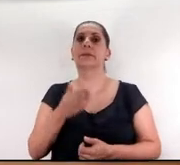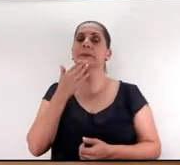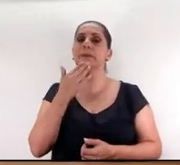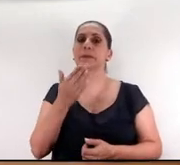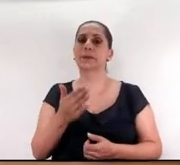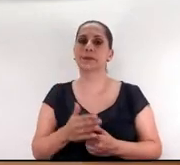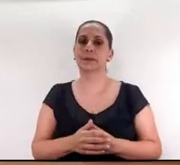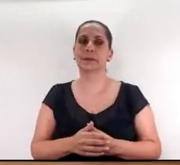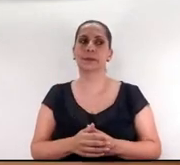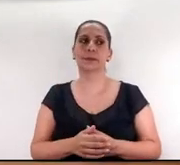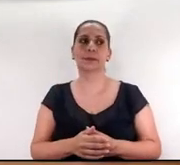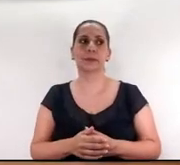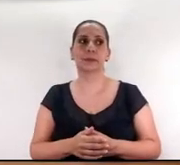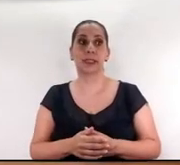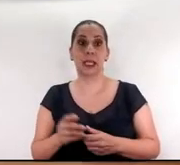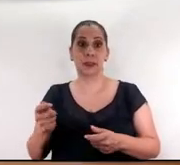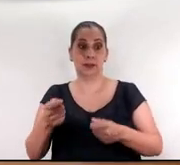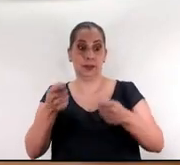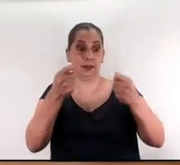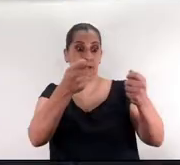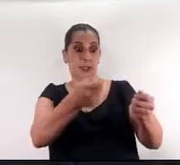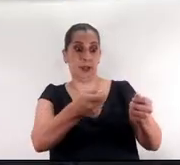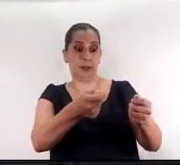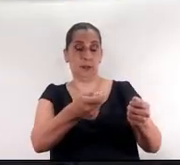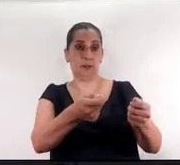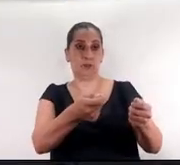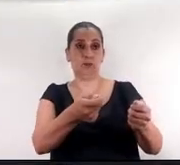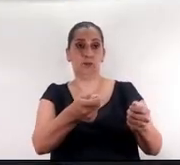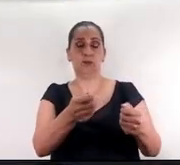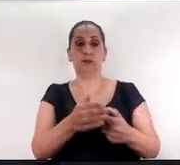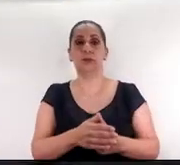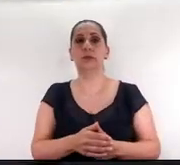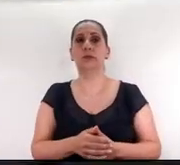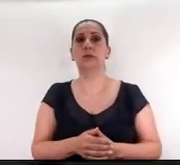Gracias. Le hacemos entrega, don Rodolfo, del